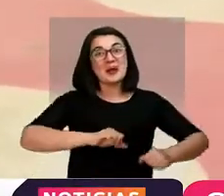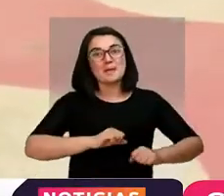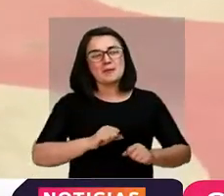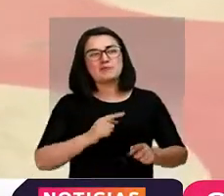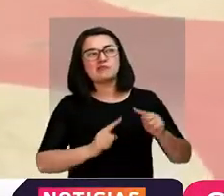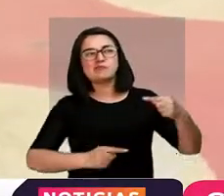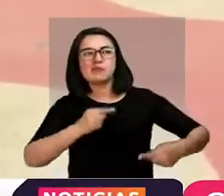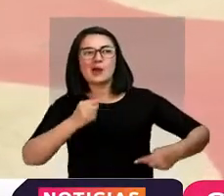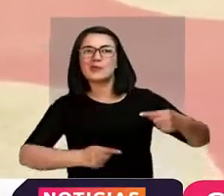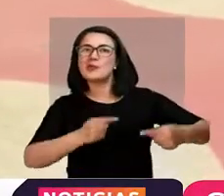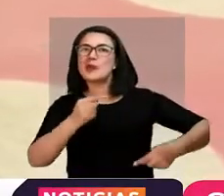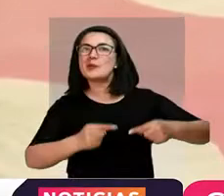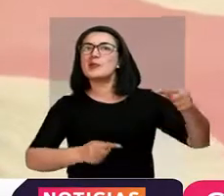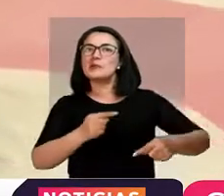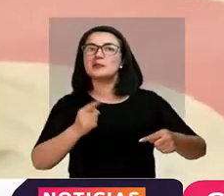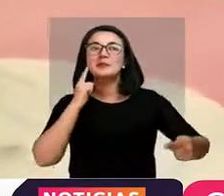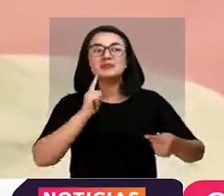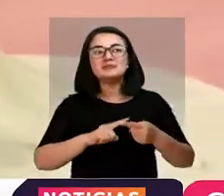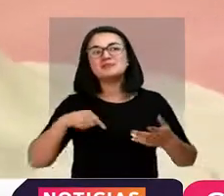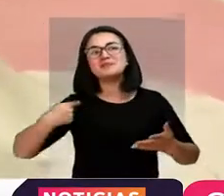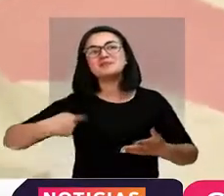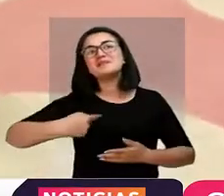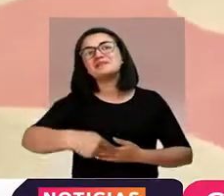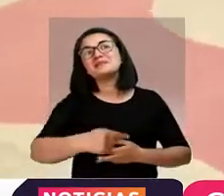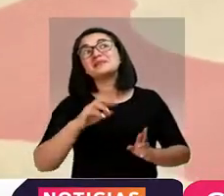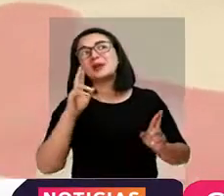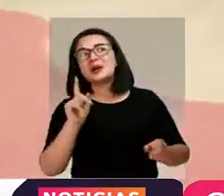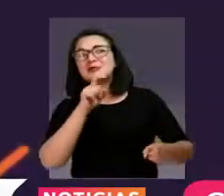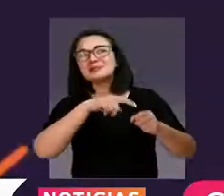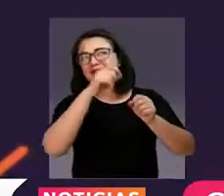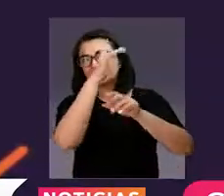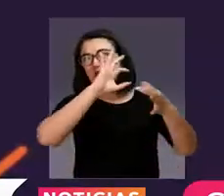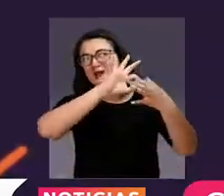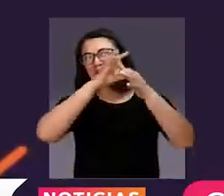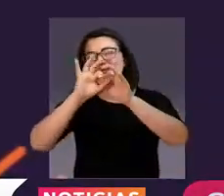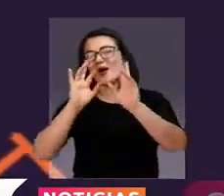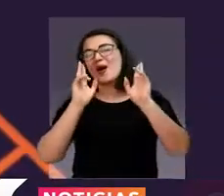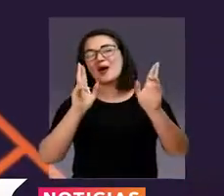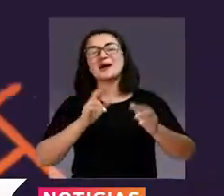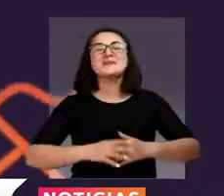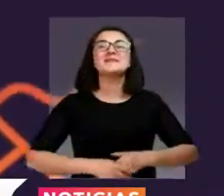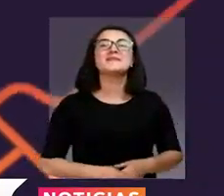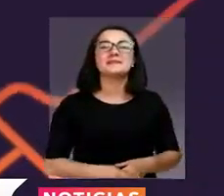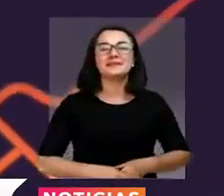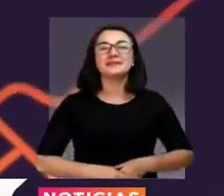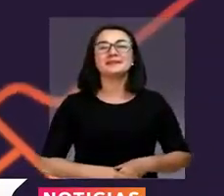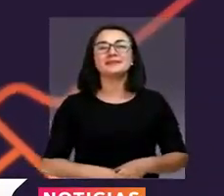compitiendo en las válidas correspondientes para alcanzar ese sueño, los Juegos Olímpicos.